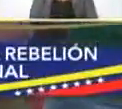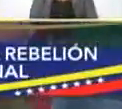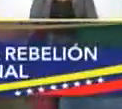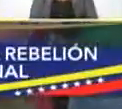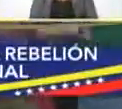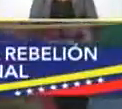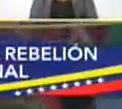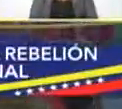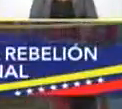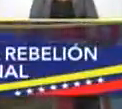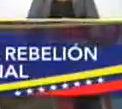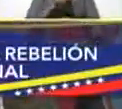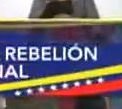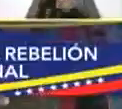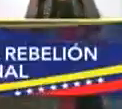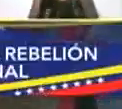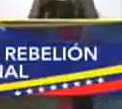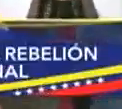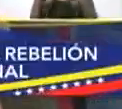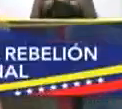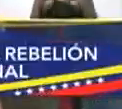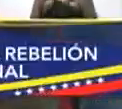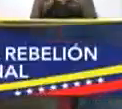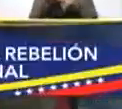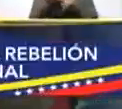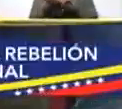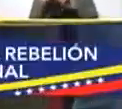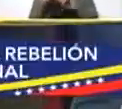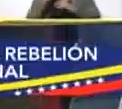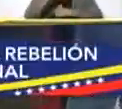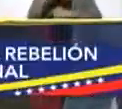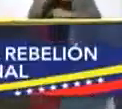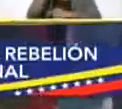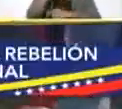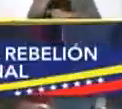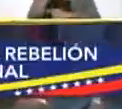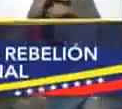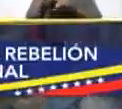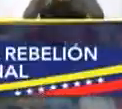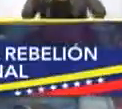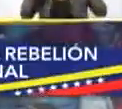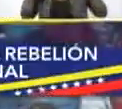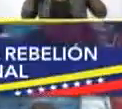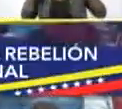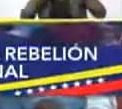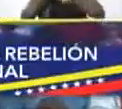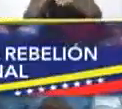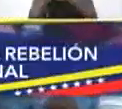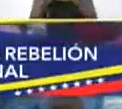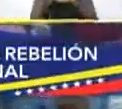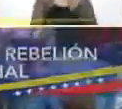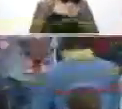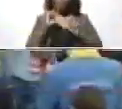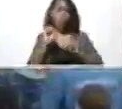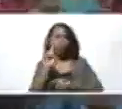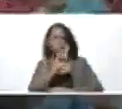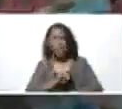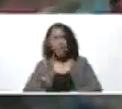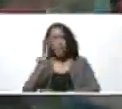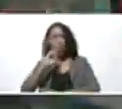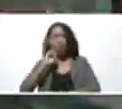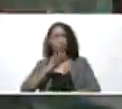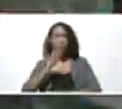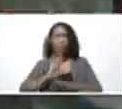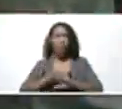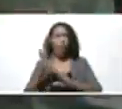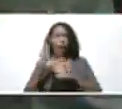Pudiese verse, pues, normal, pero son 30 años, quizás no mucho para un ciclo histórico, pero estamos hablando